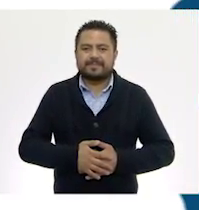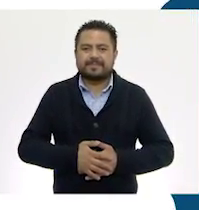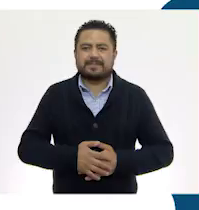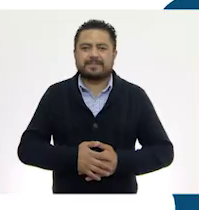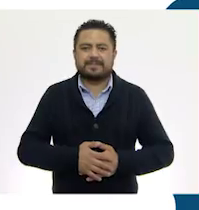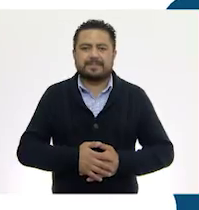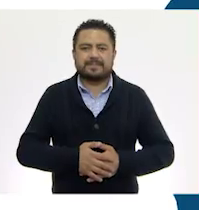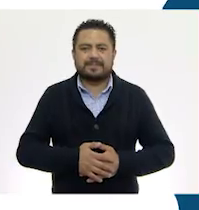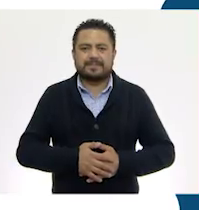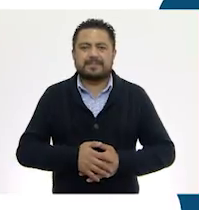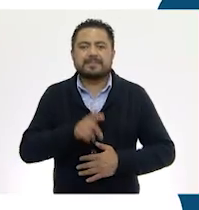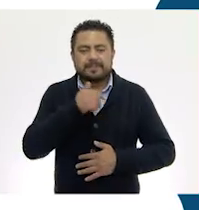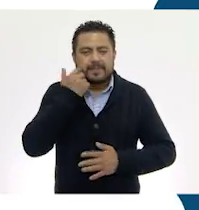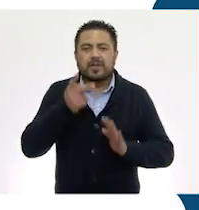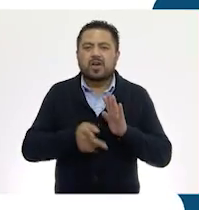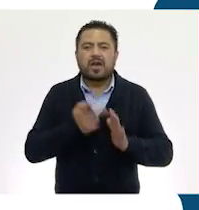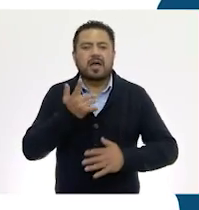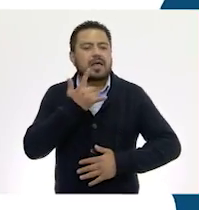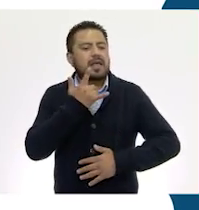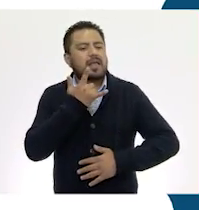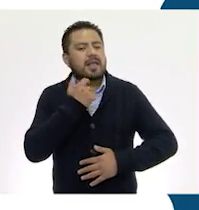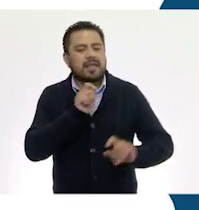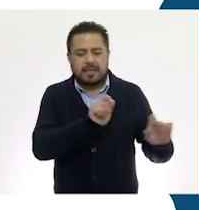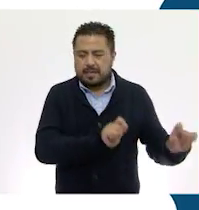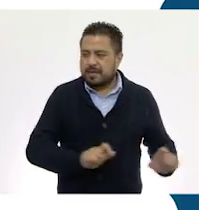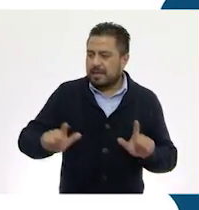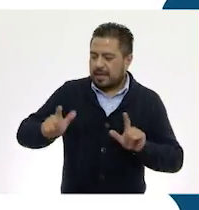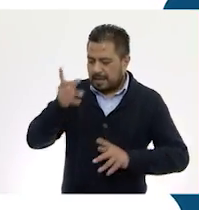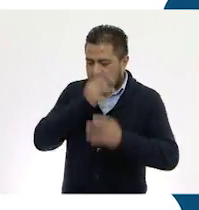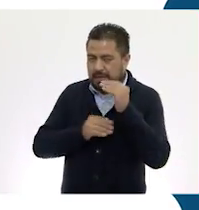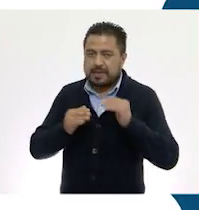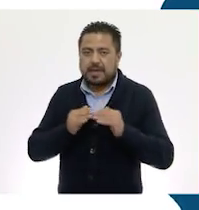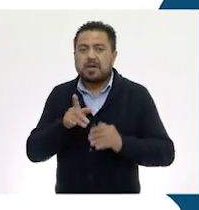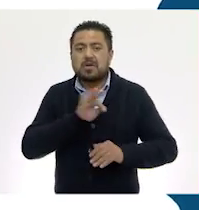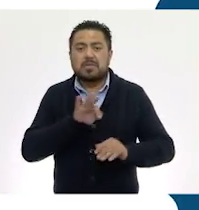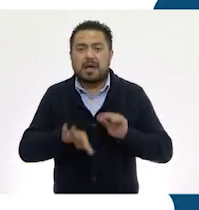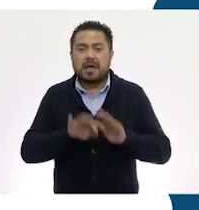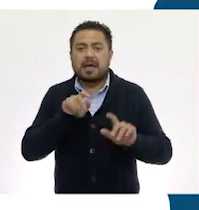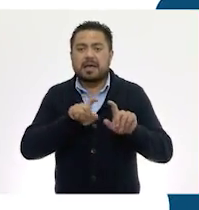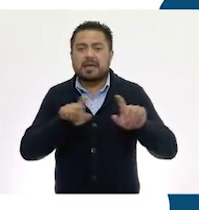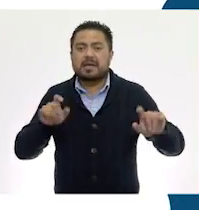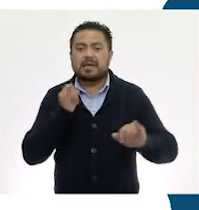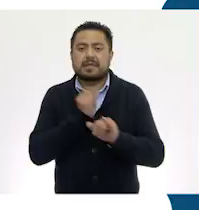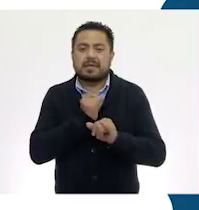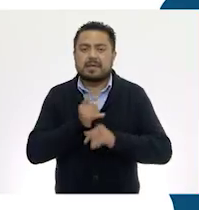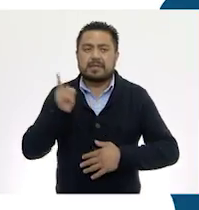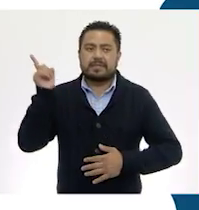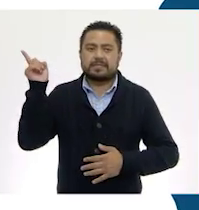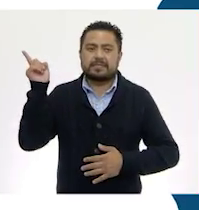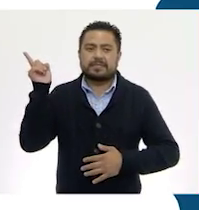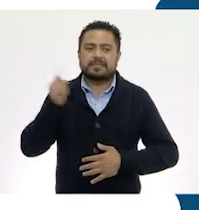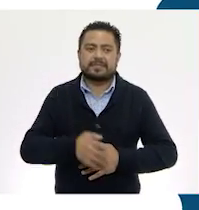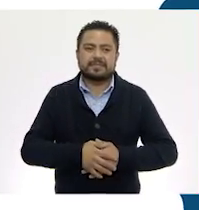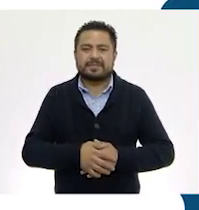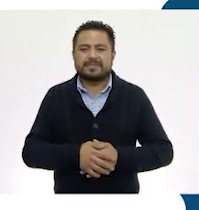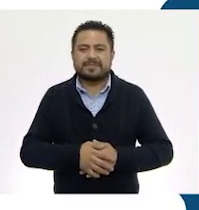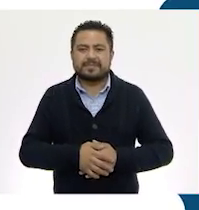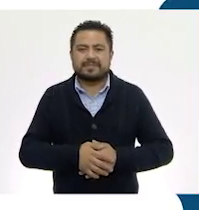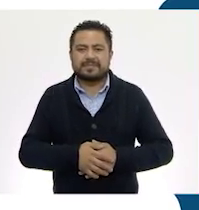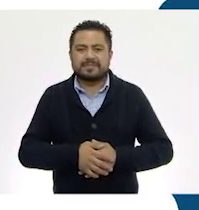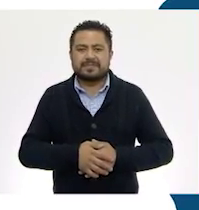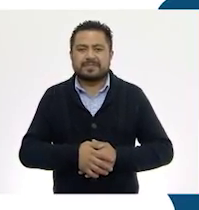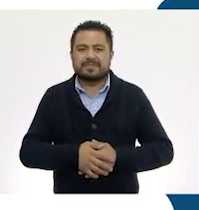conalitec.cep.gov.mx. Si quieres volver a ver el programa de Aprende en Casa, lo puedes encontrar en la siguiente liga,